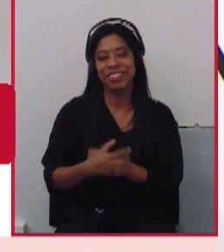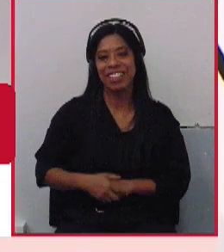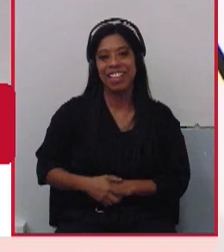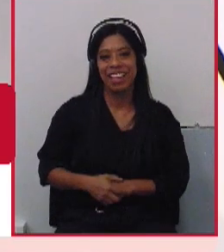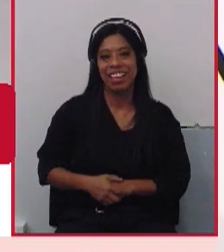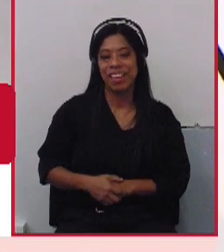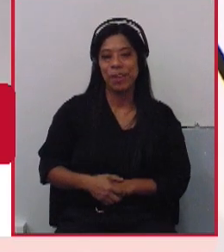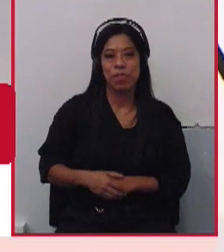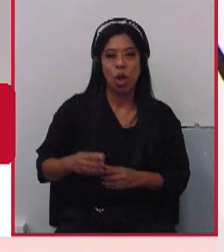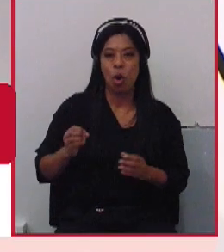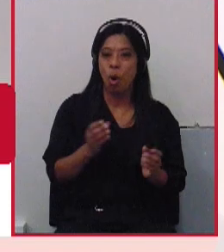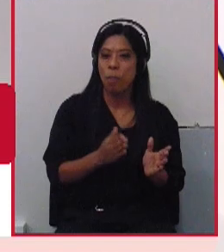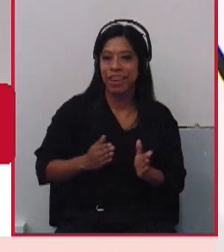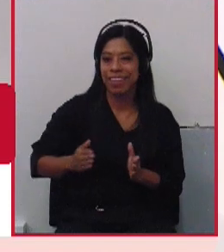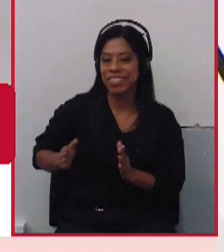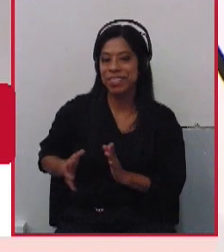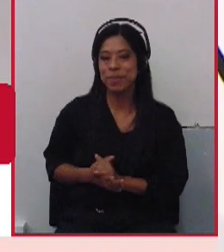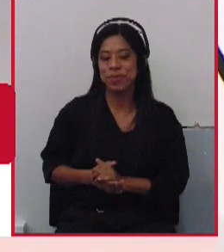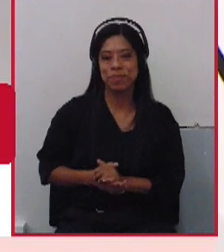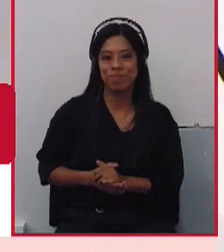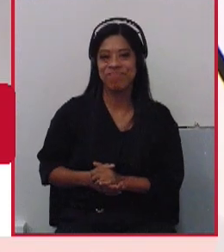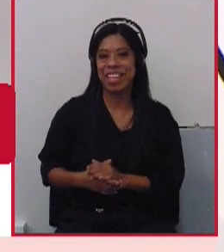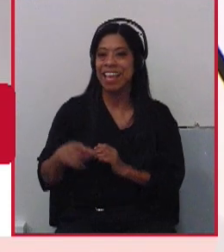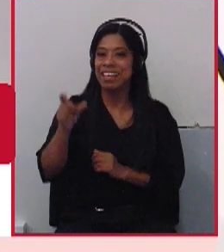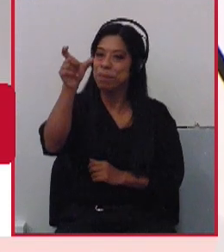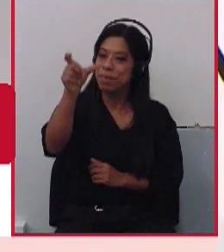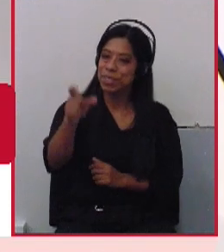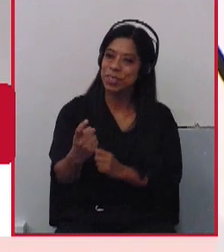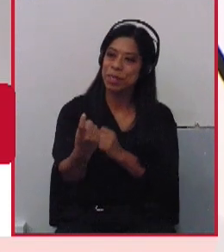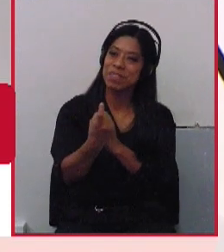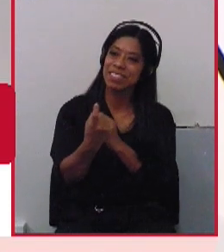operativa, a esta persona que